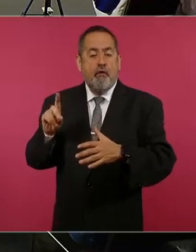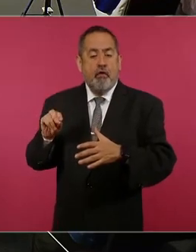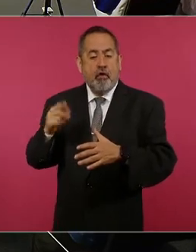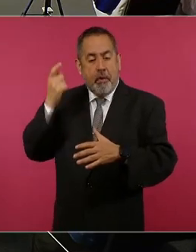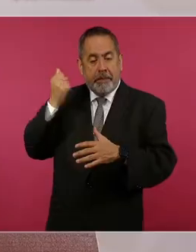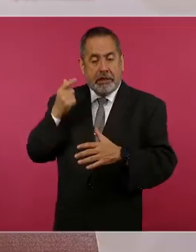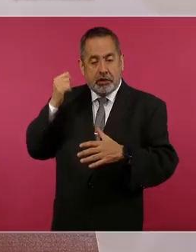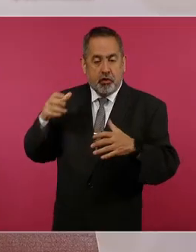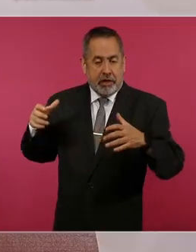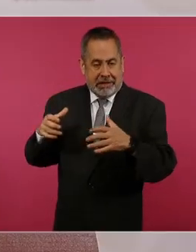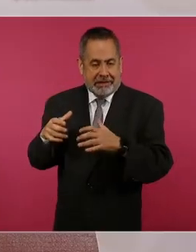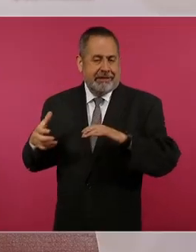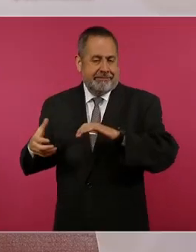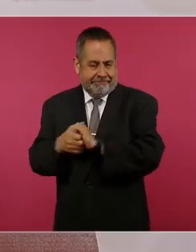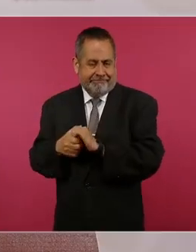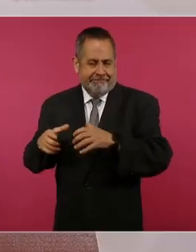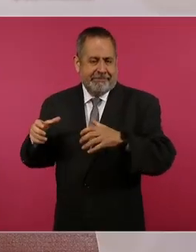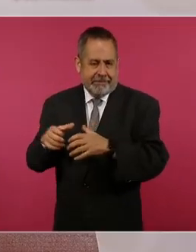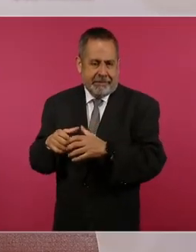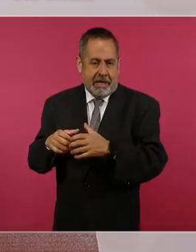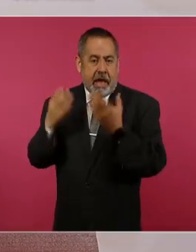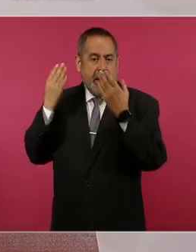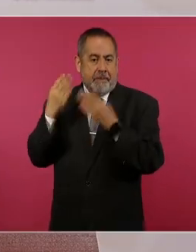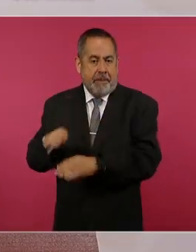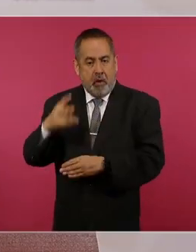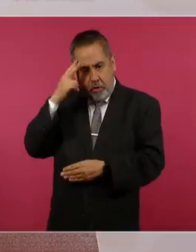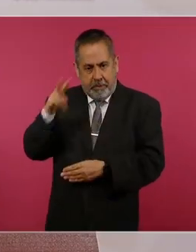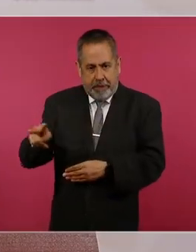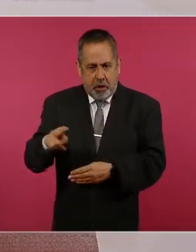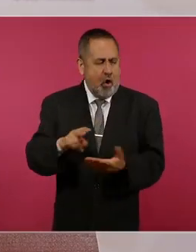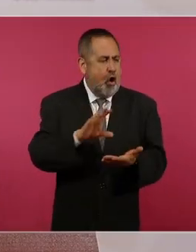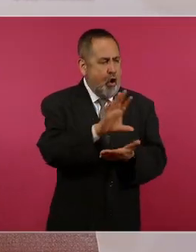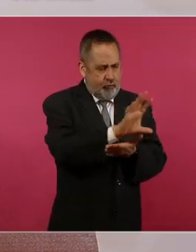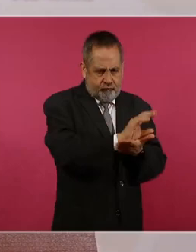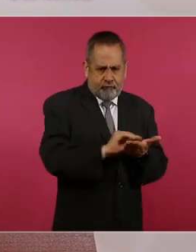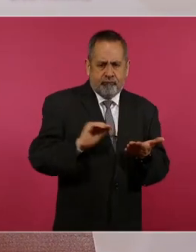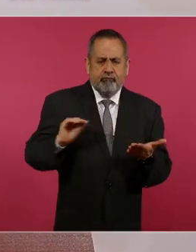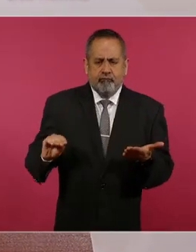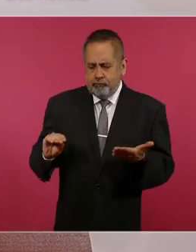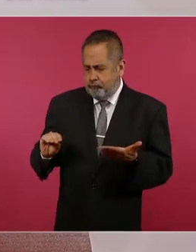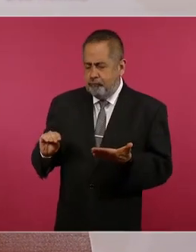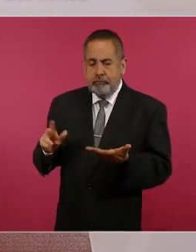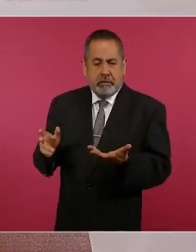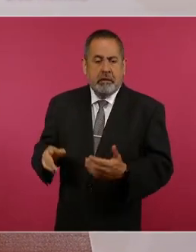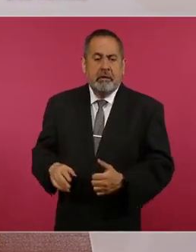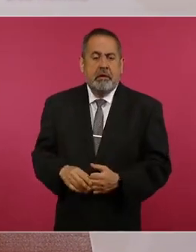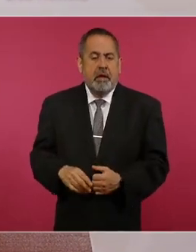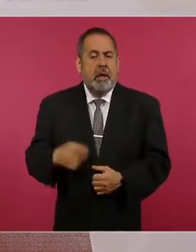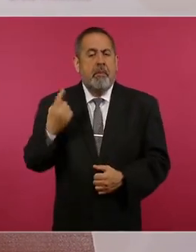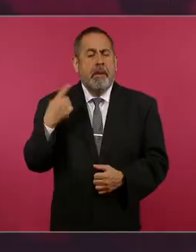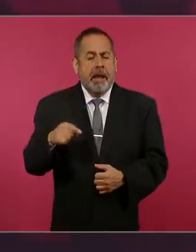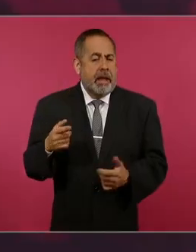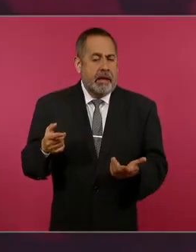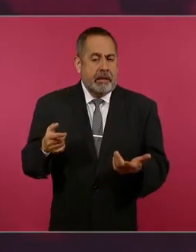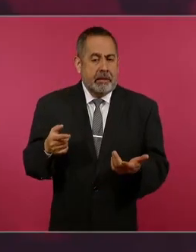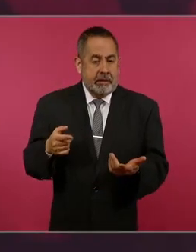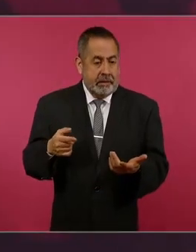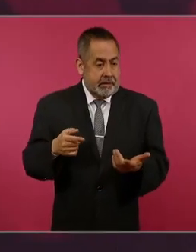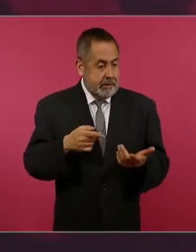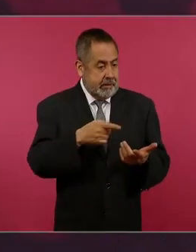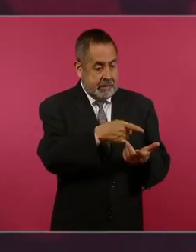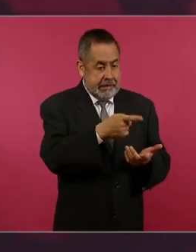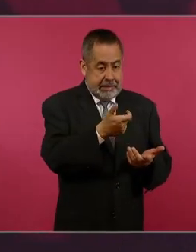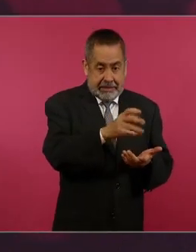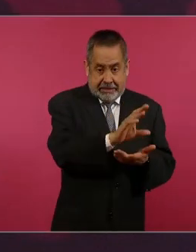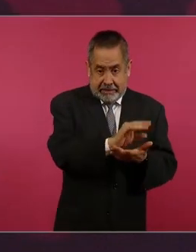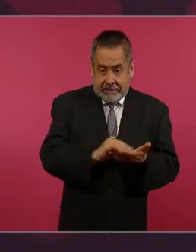Pensiones Solidarias del Banco de México, para que ese fondo,